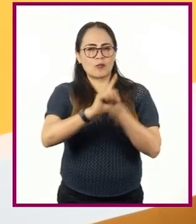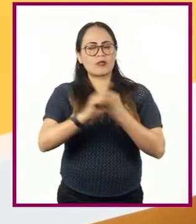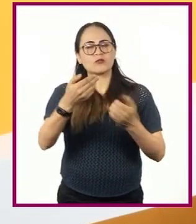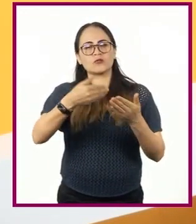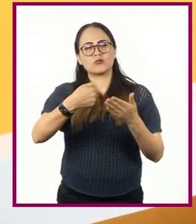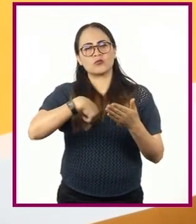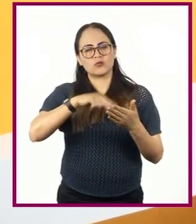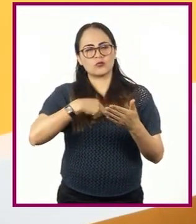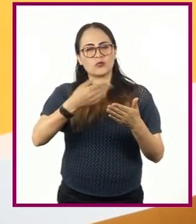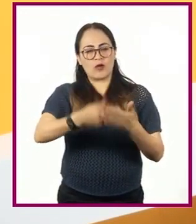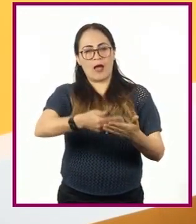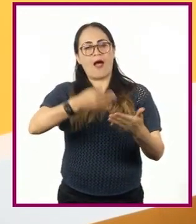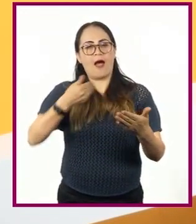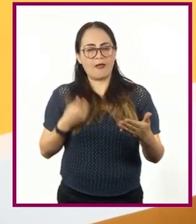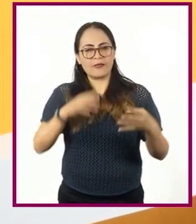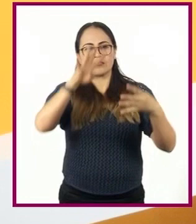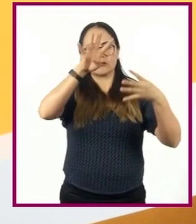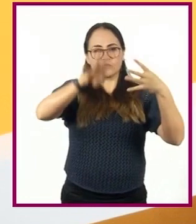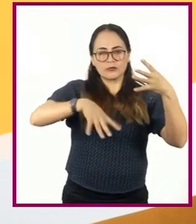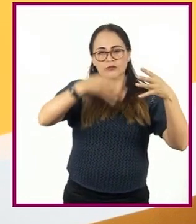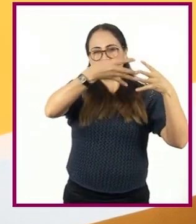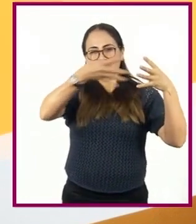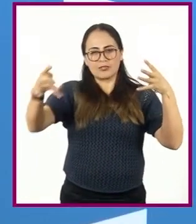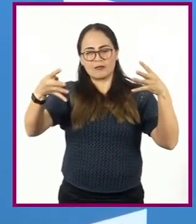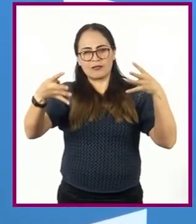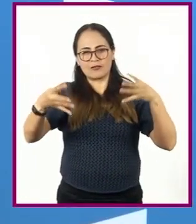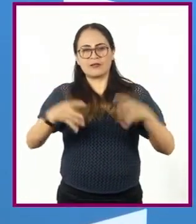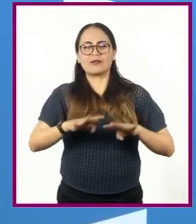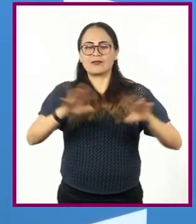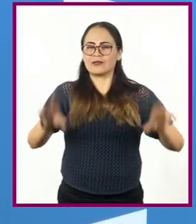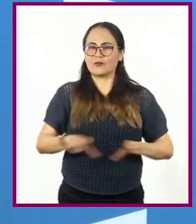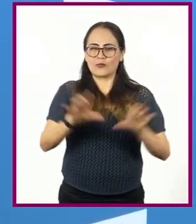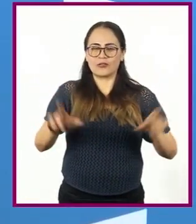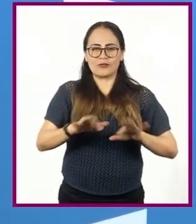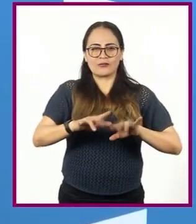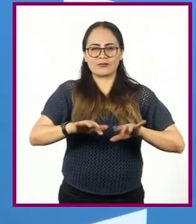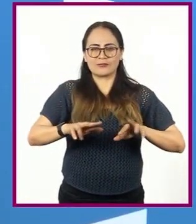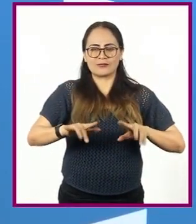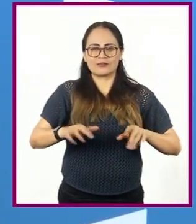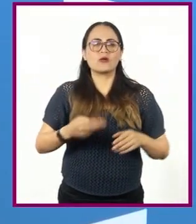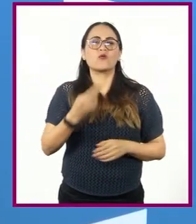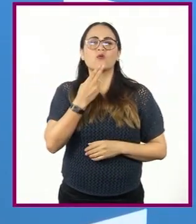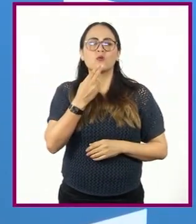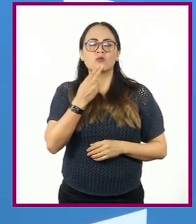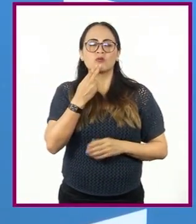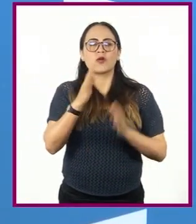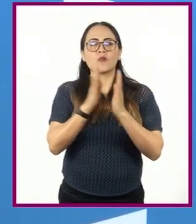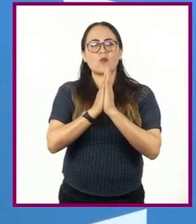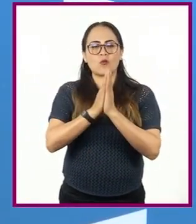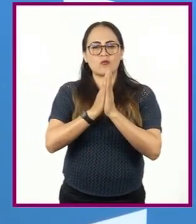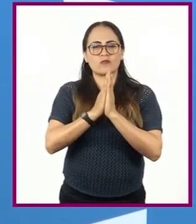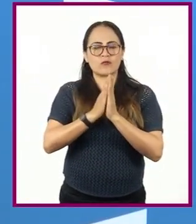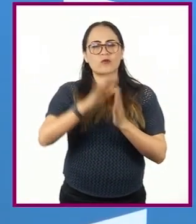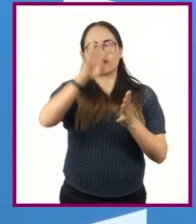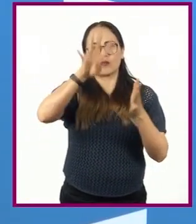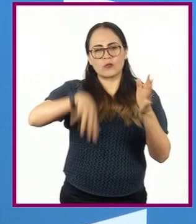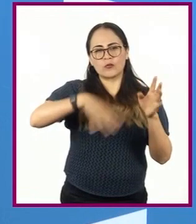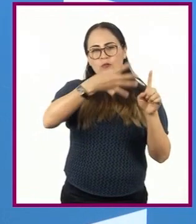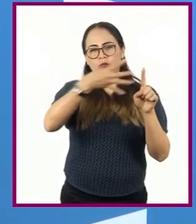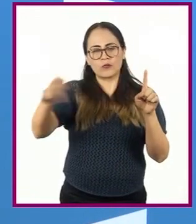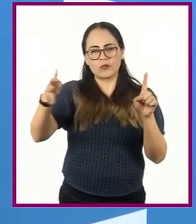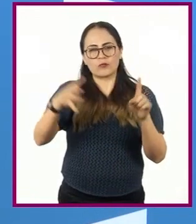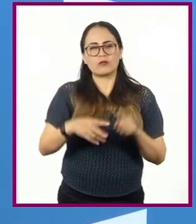previamente, elaboramos una tabla en una hoja de cálculo. Les invito a que usen la hoja electrónica de cálculo